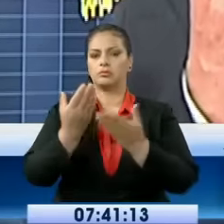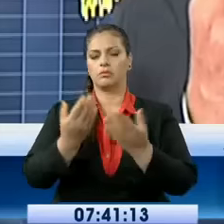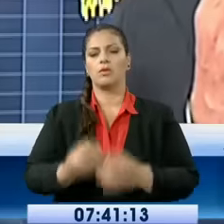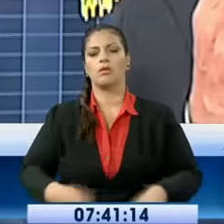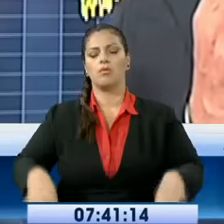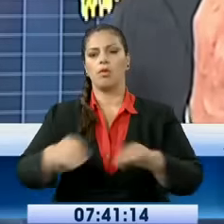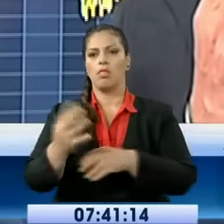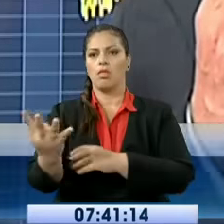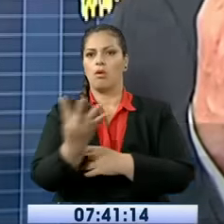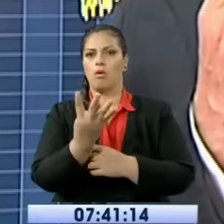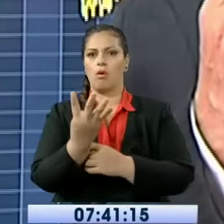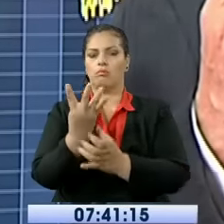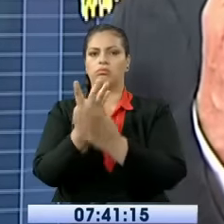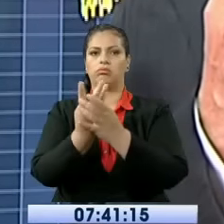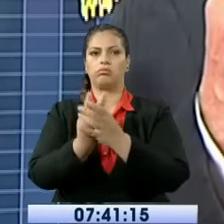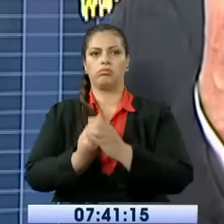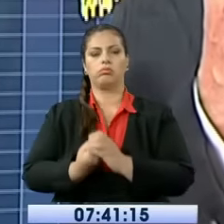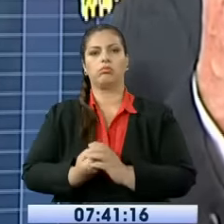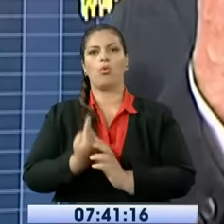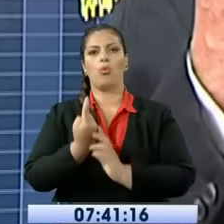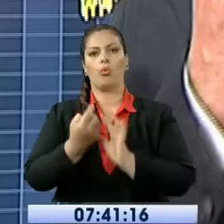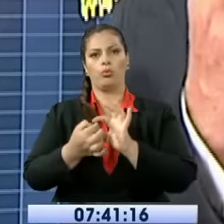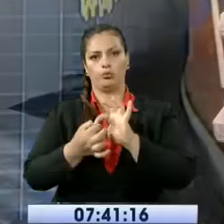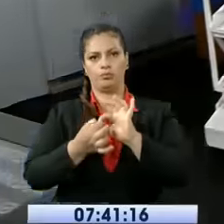entre todos. Informó Julio César Saona.